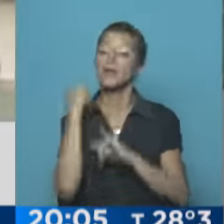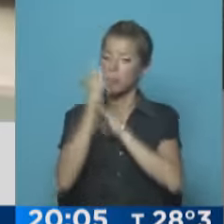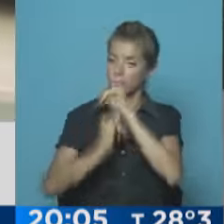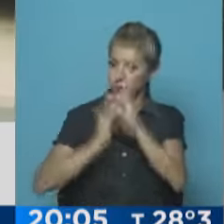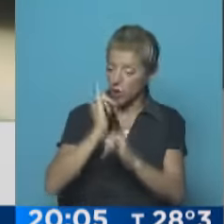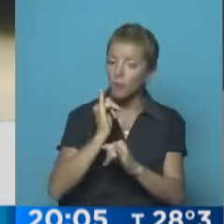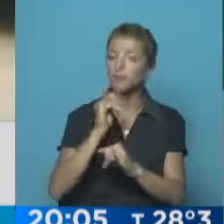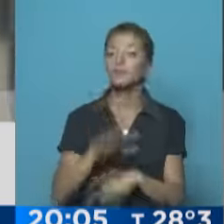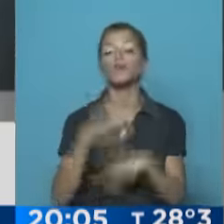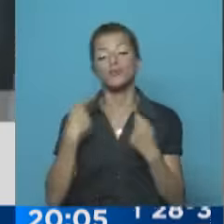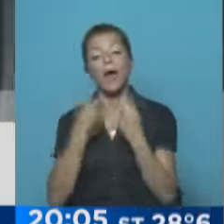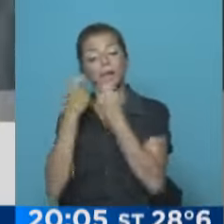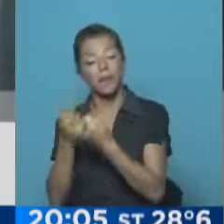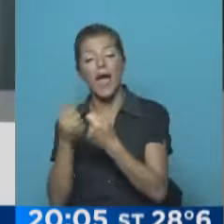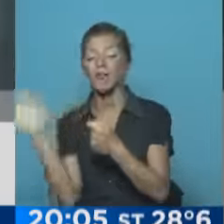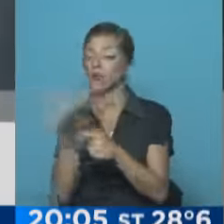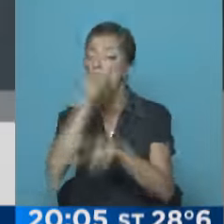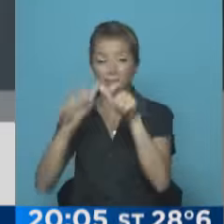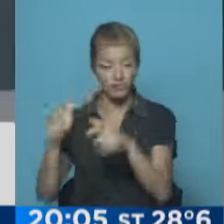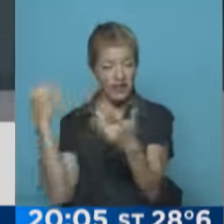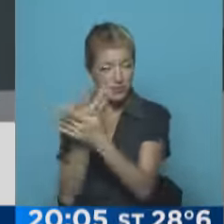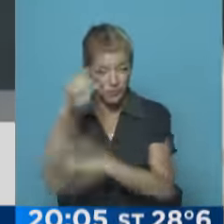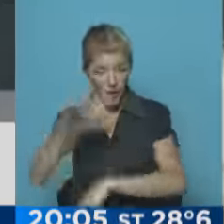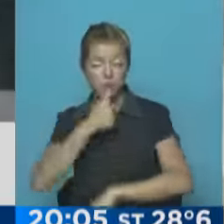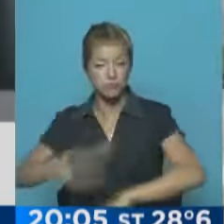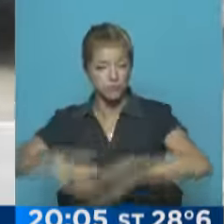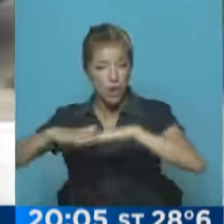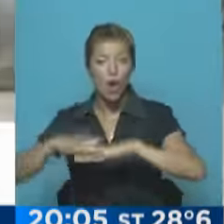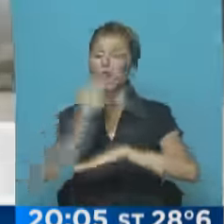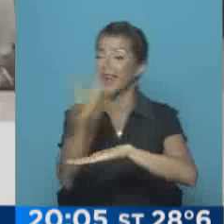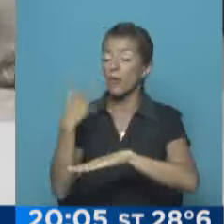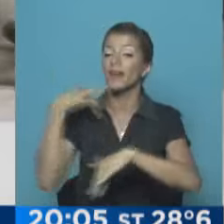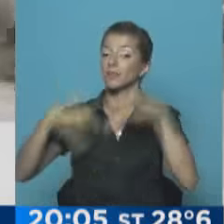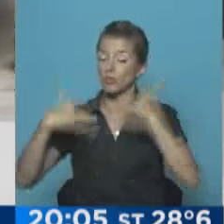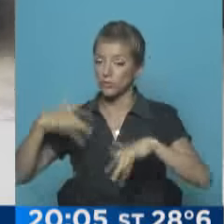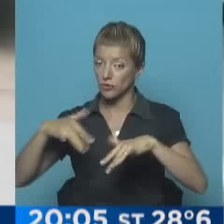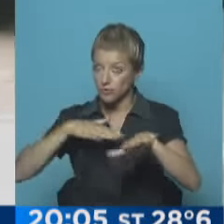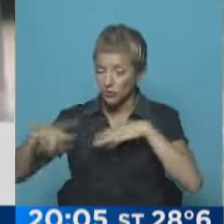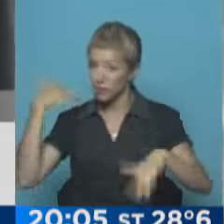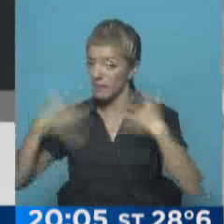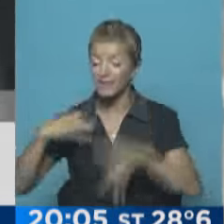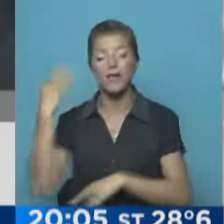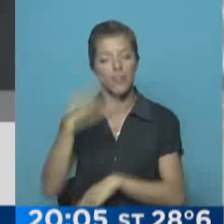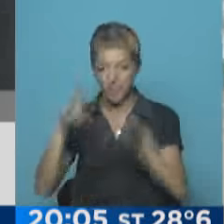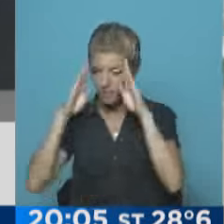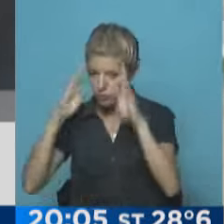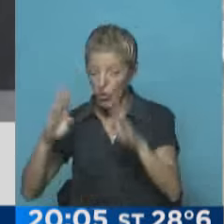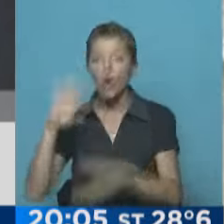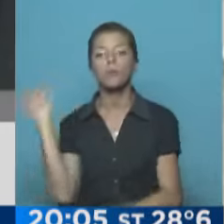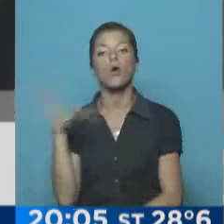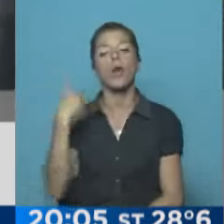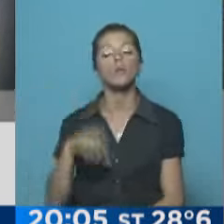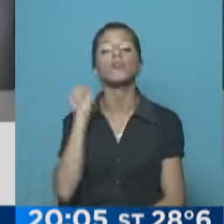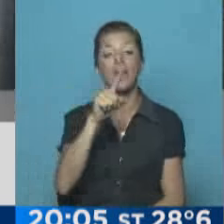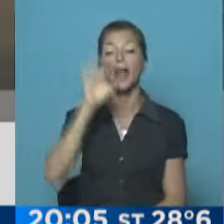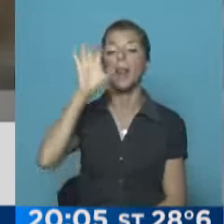están acompañando a los afectados de todo punto de vista porque cada situación de emergencia tiene que ser enfrentada con los recursos